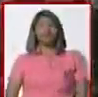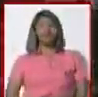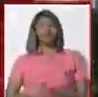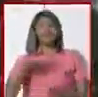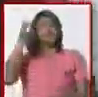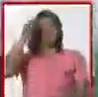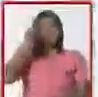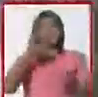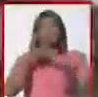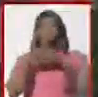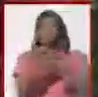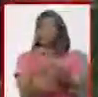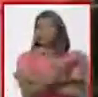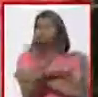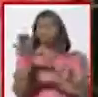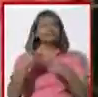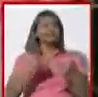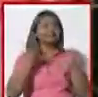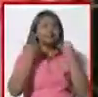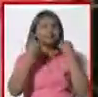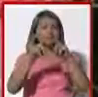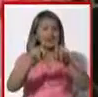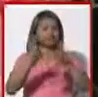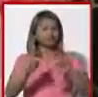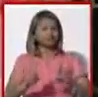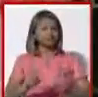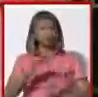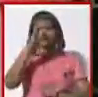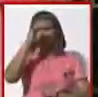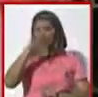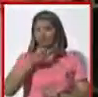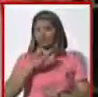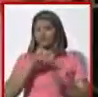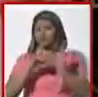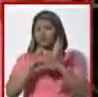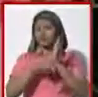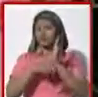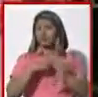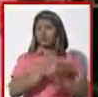La fiscalía durante la mañana tomó las declaraciones al investigado y en el